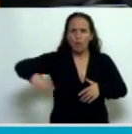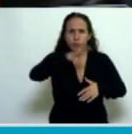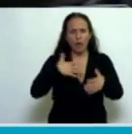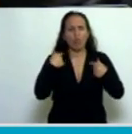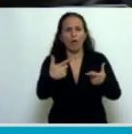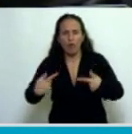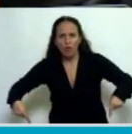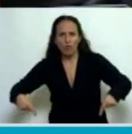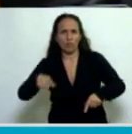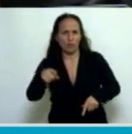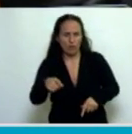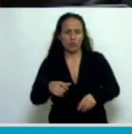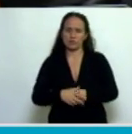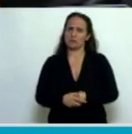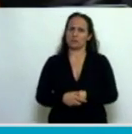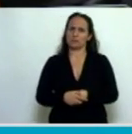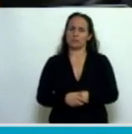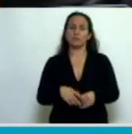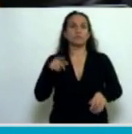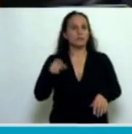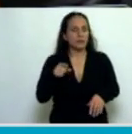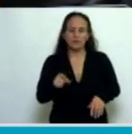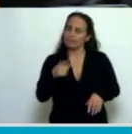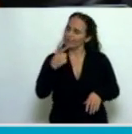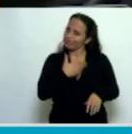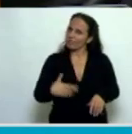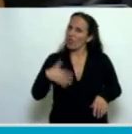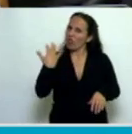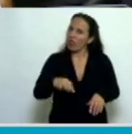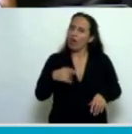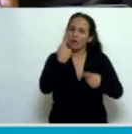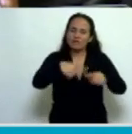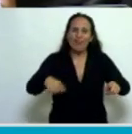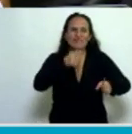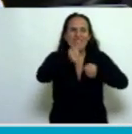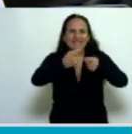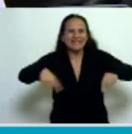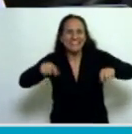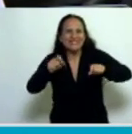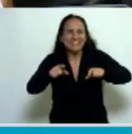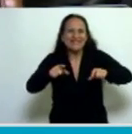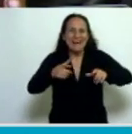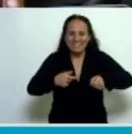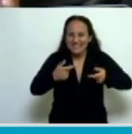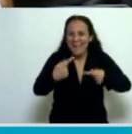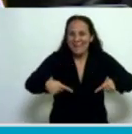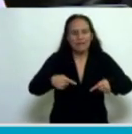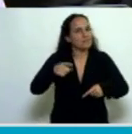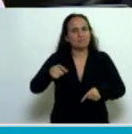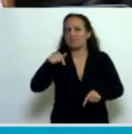debería potenciar a los emprendimientos nacionales, pero en esta década nos hemos aislado del mundo con